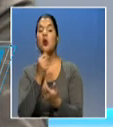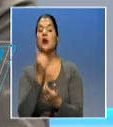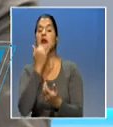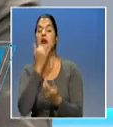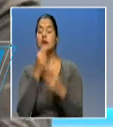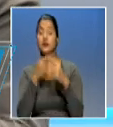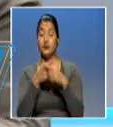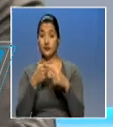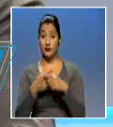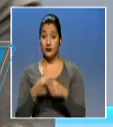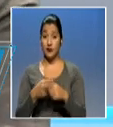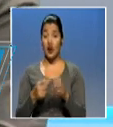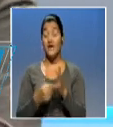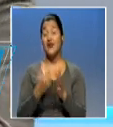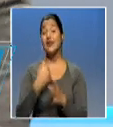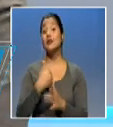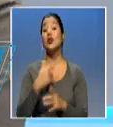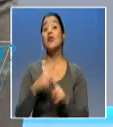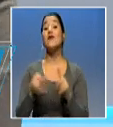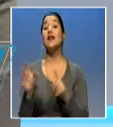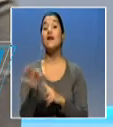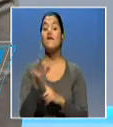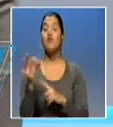modos de decirlo, pero los argumentos son